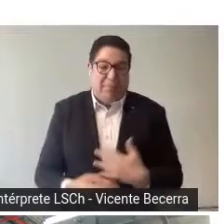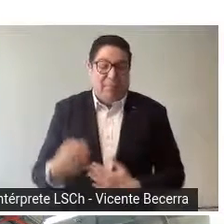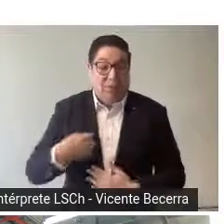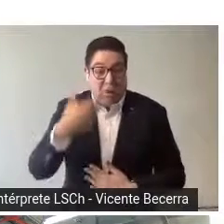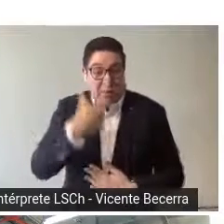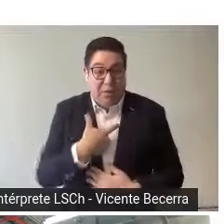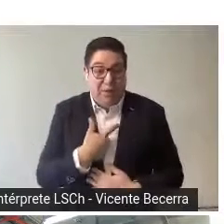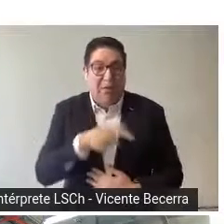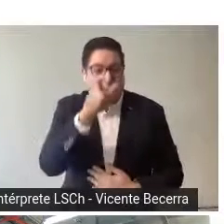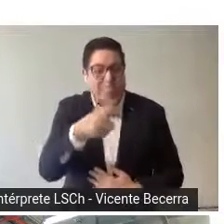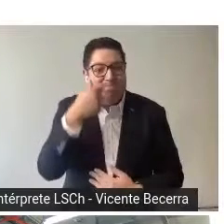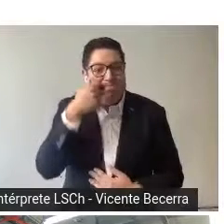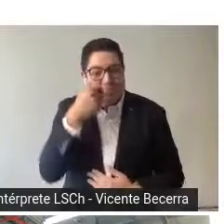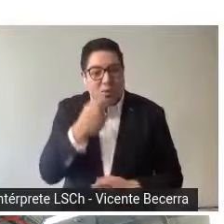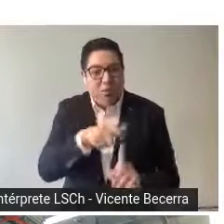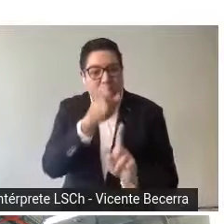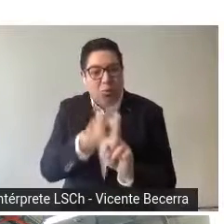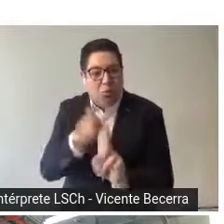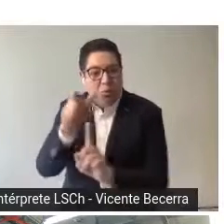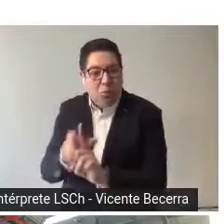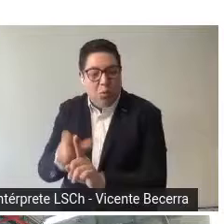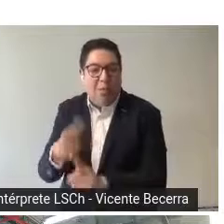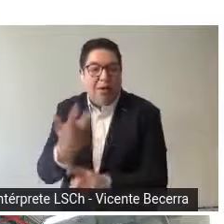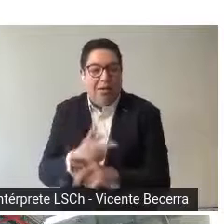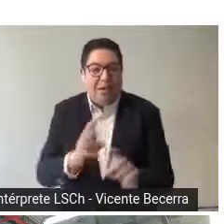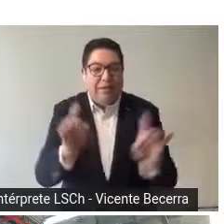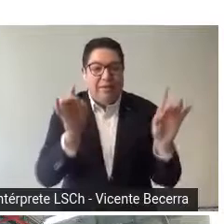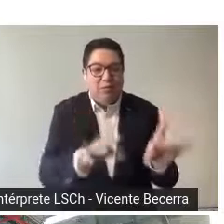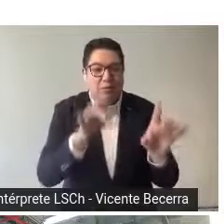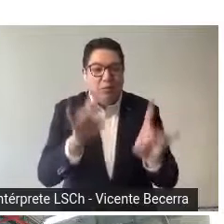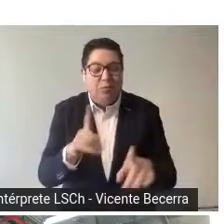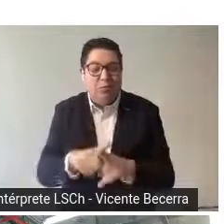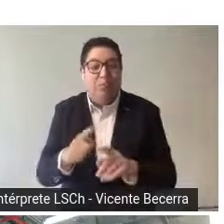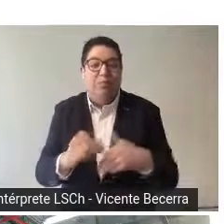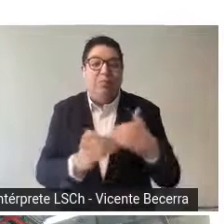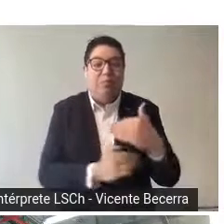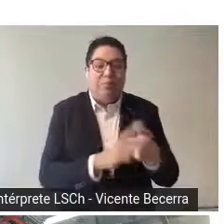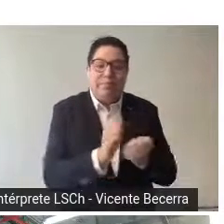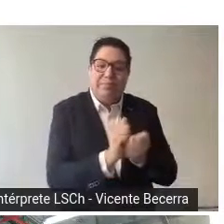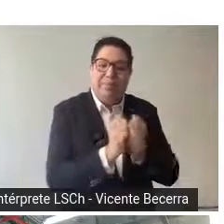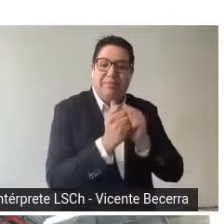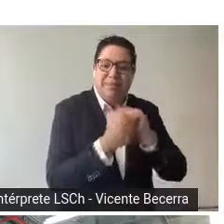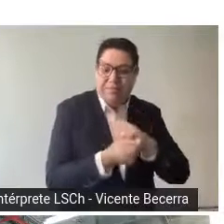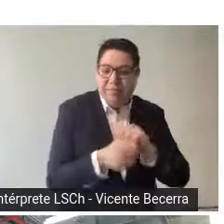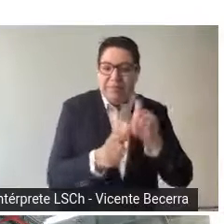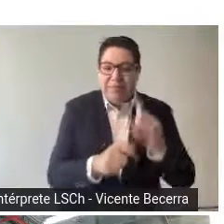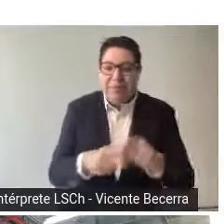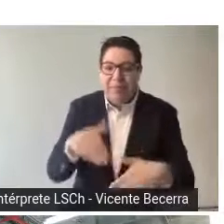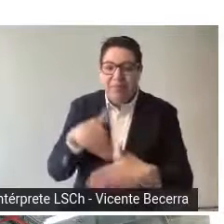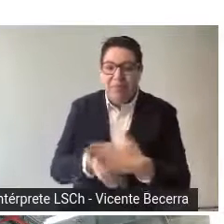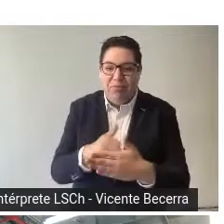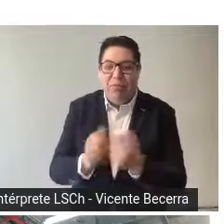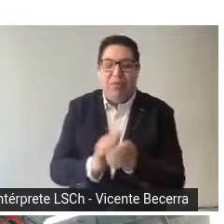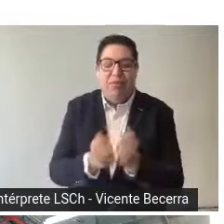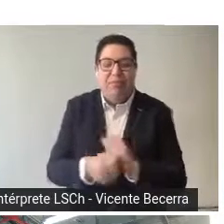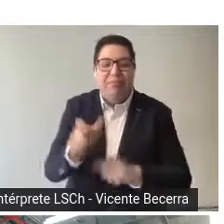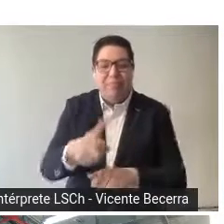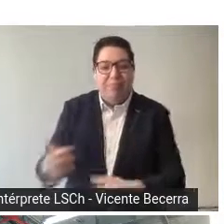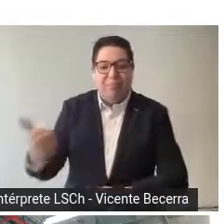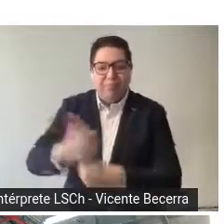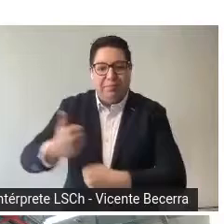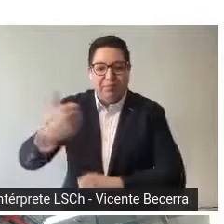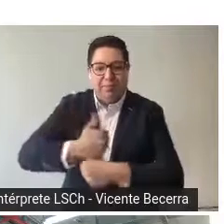eran ellos, seres humanos que ocupaban esos puestos tras la transformación de los votos en los cargos de